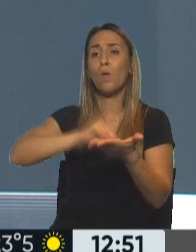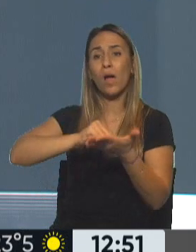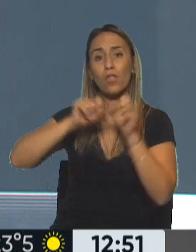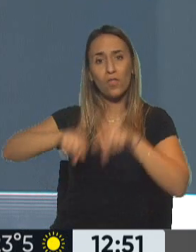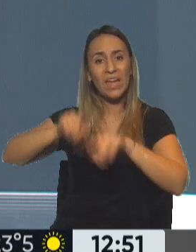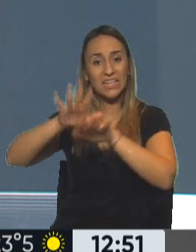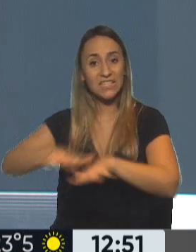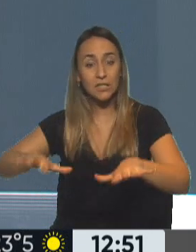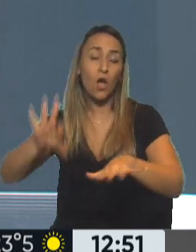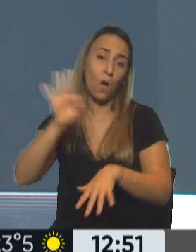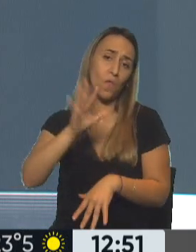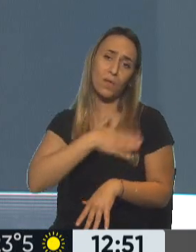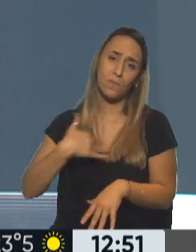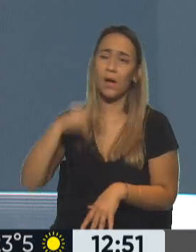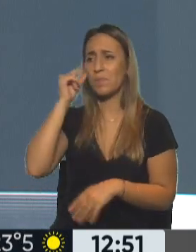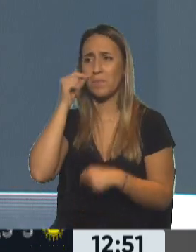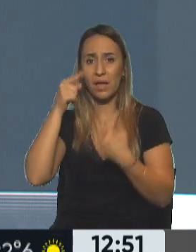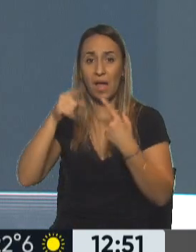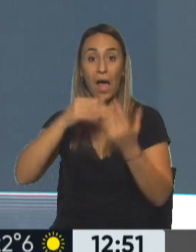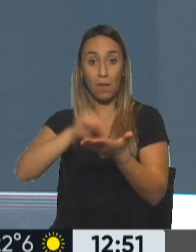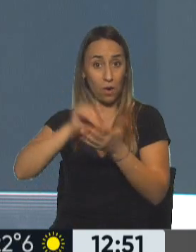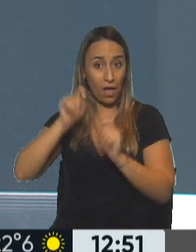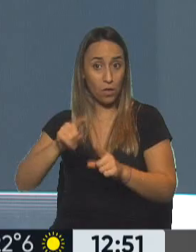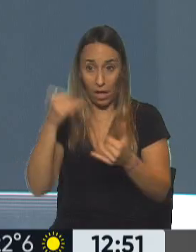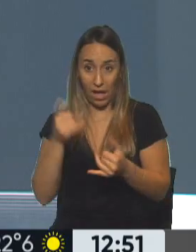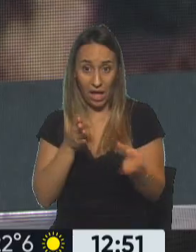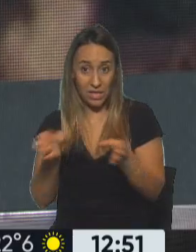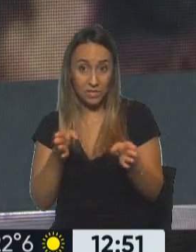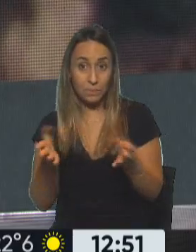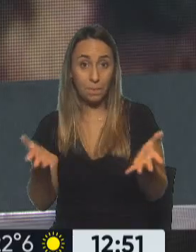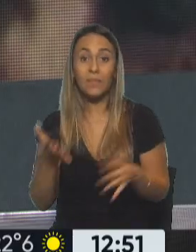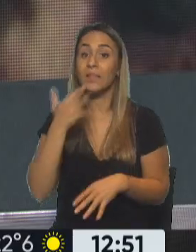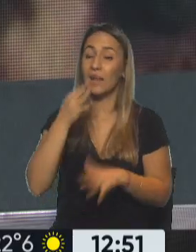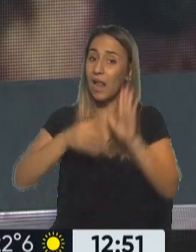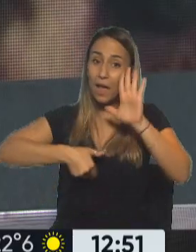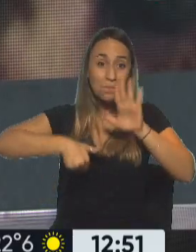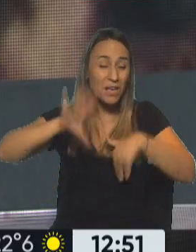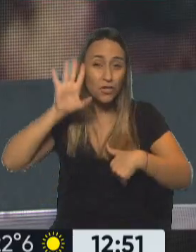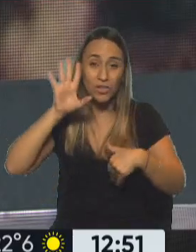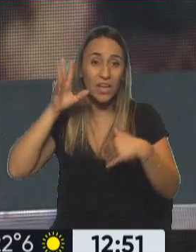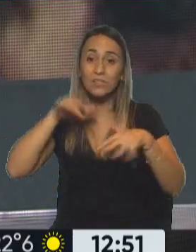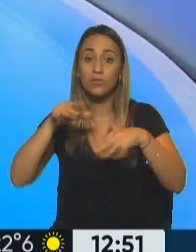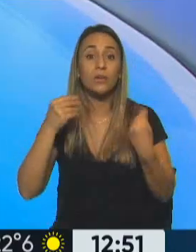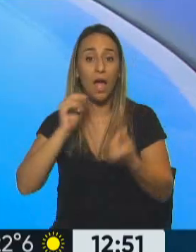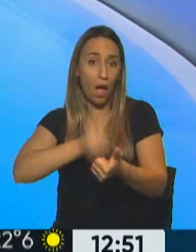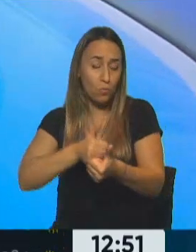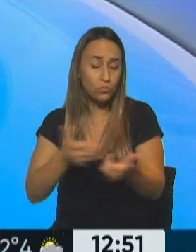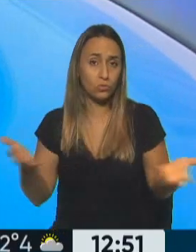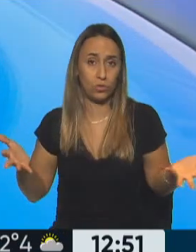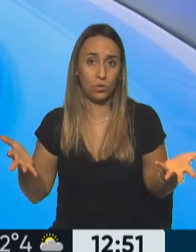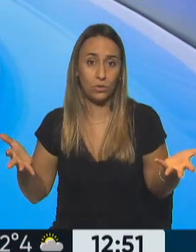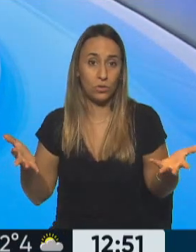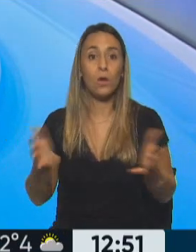de las niñas, o de sus mamás o de sus papás, ¿no? Porque que además es la mayoría de los casos de abuso. Exactamente, que por favor